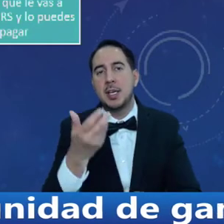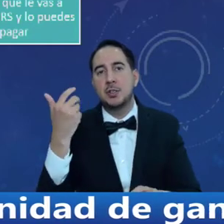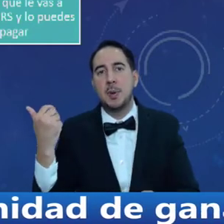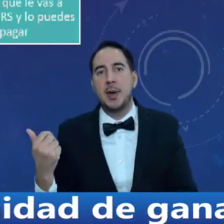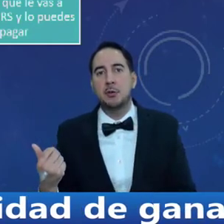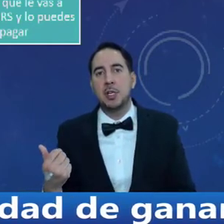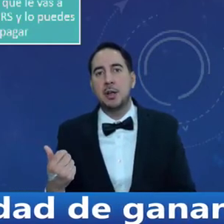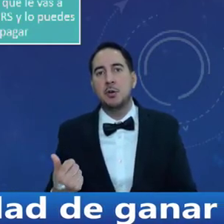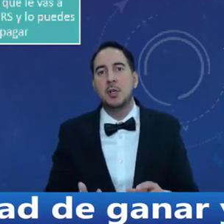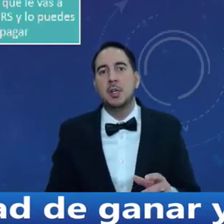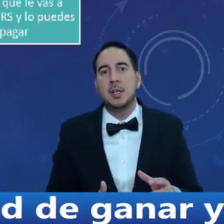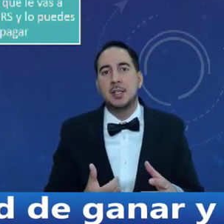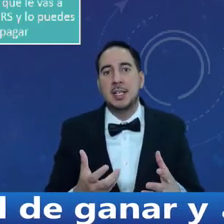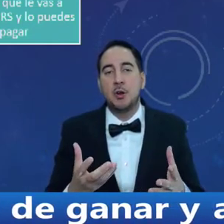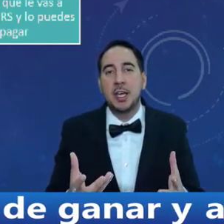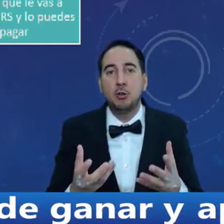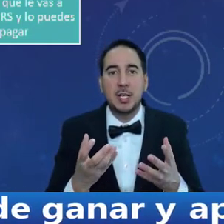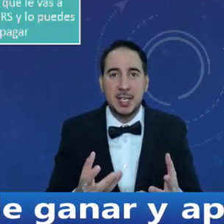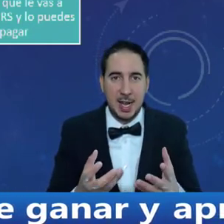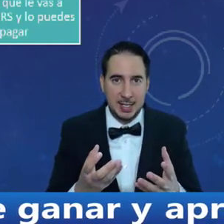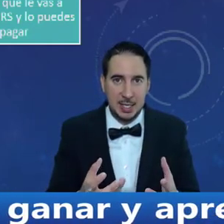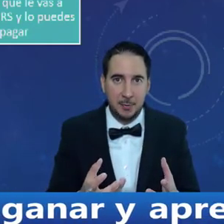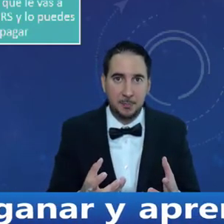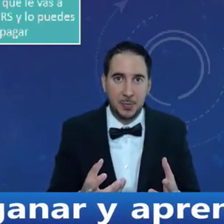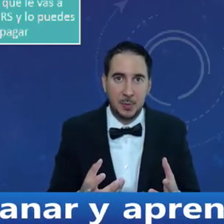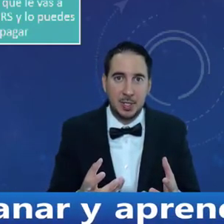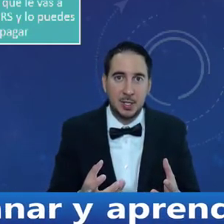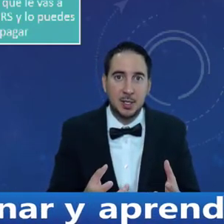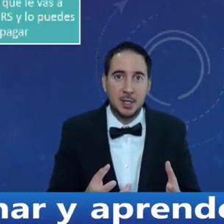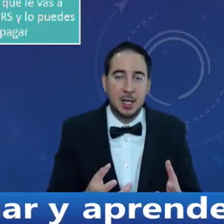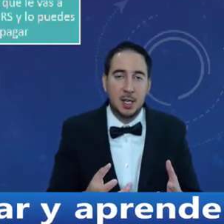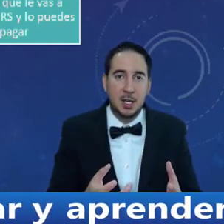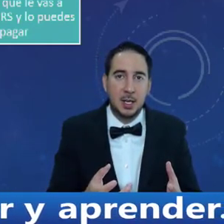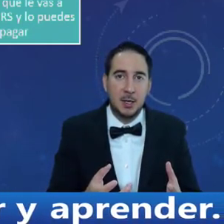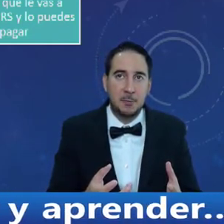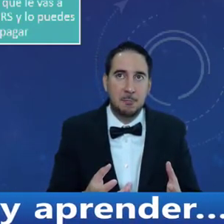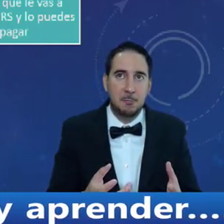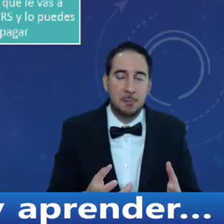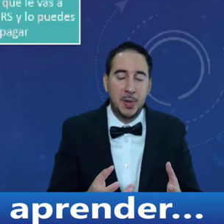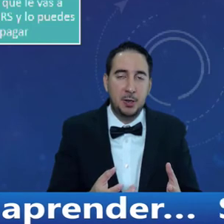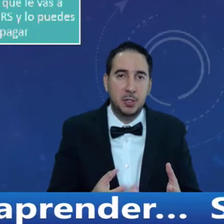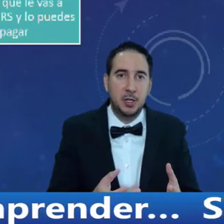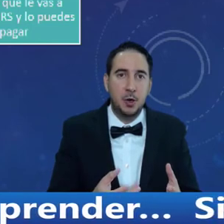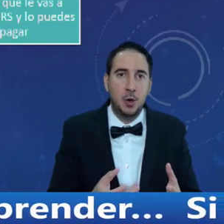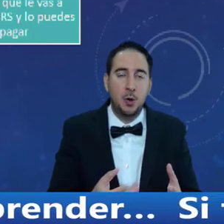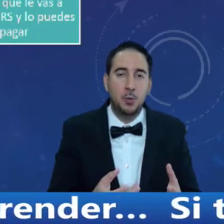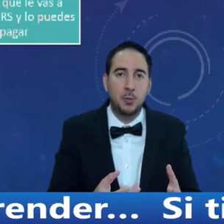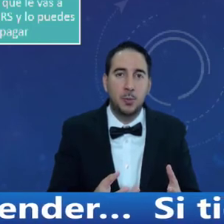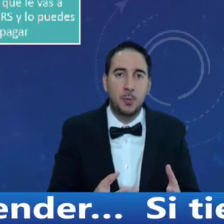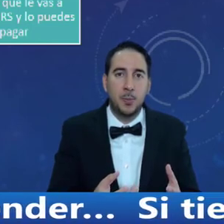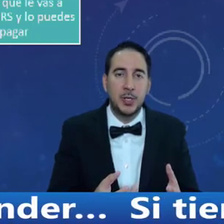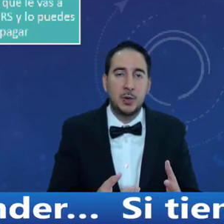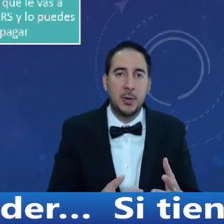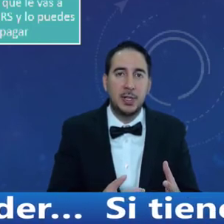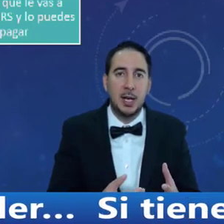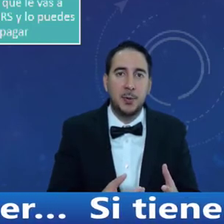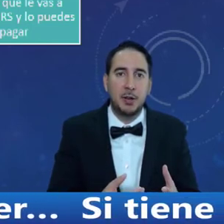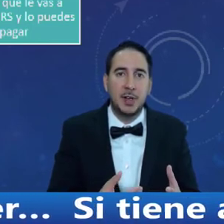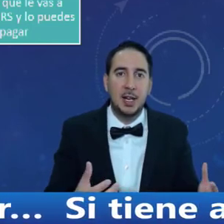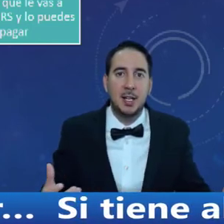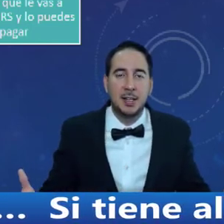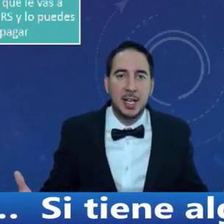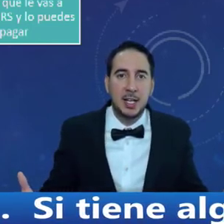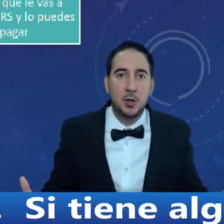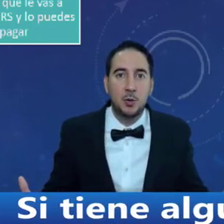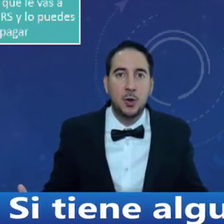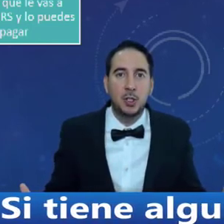cosas. Y eso me va a un dinero si lo quiero utilizar así. ¿Me entiendes? Pero si no, puede ser una desventaja porque